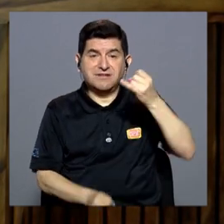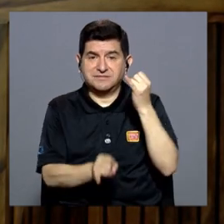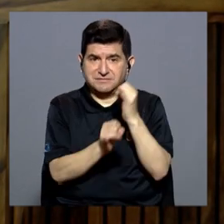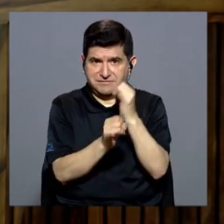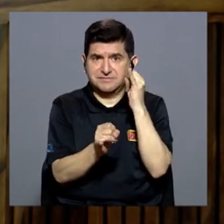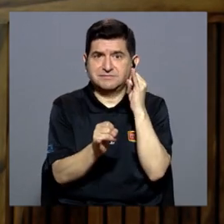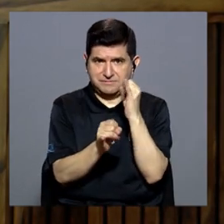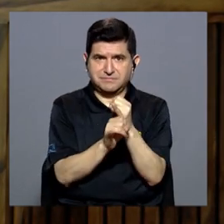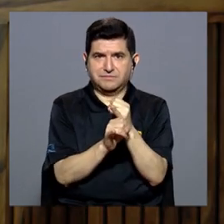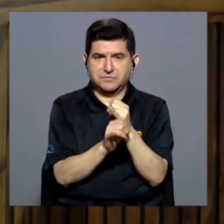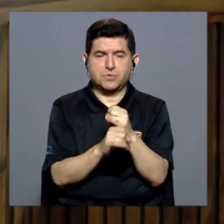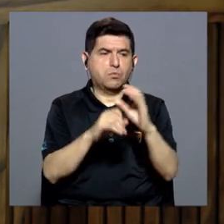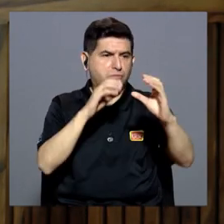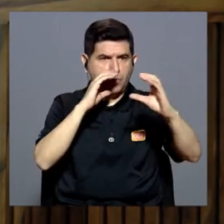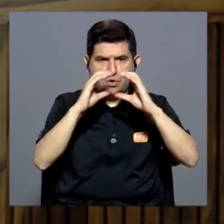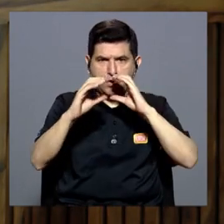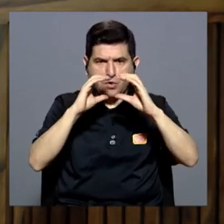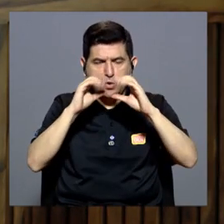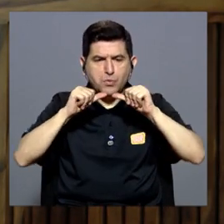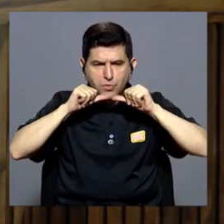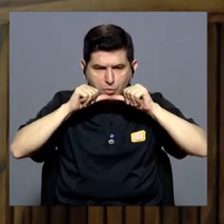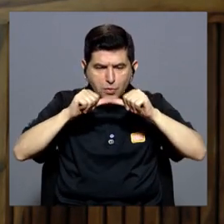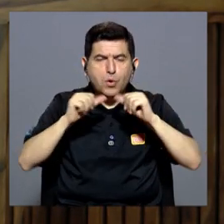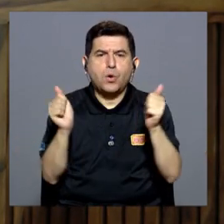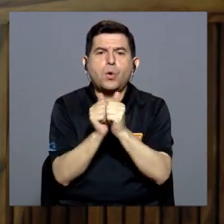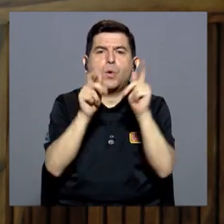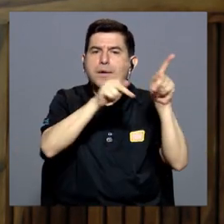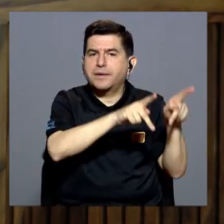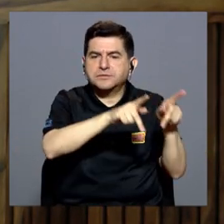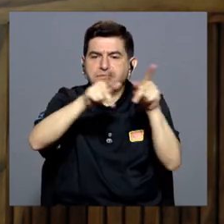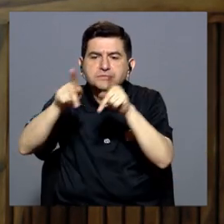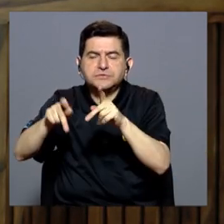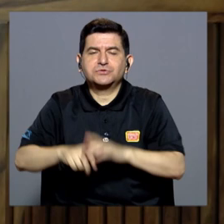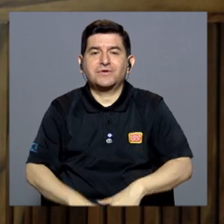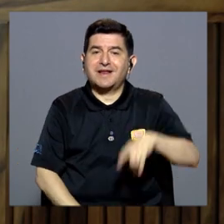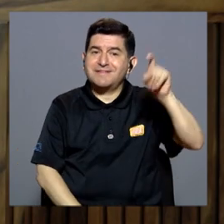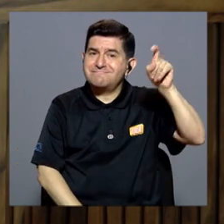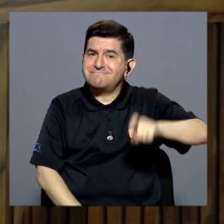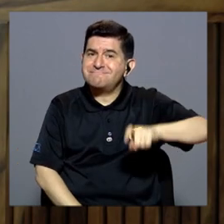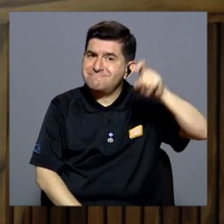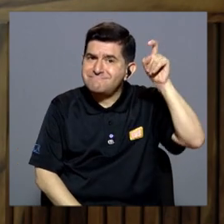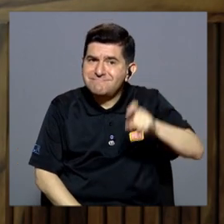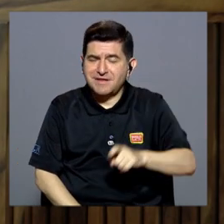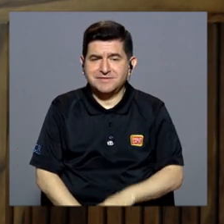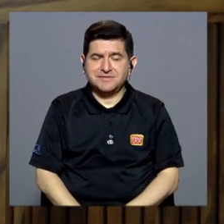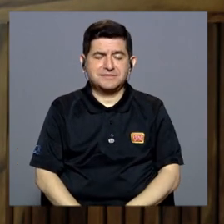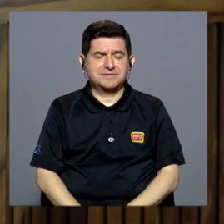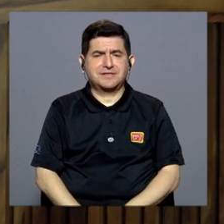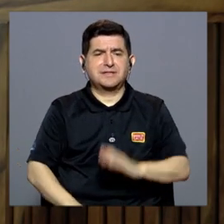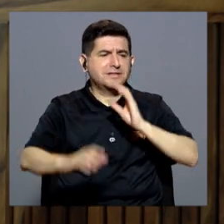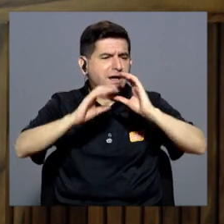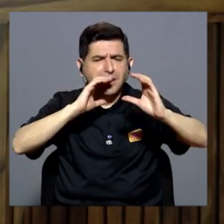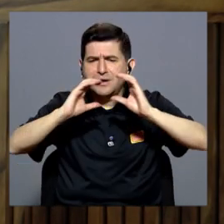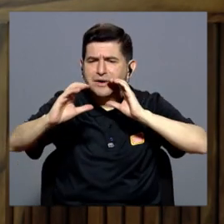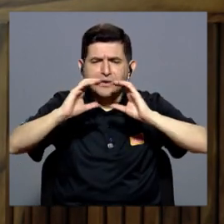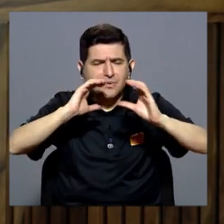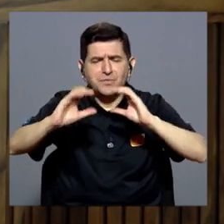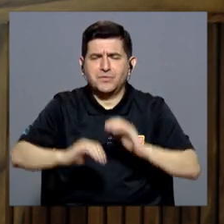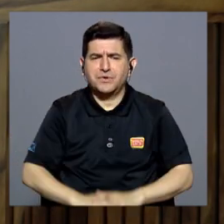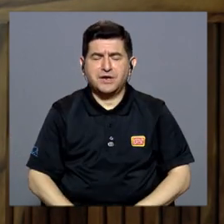institución, en comunicación continua con la ciudadanía, debe comunicar aquello